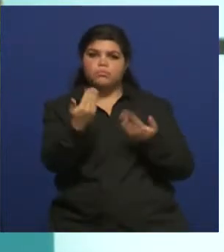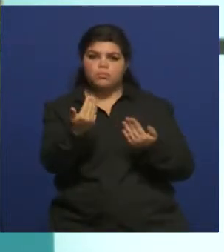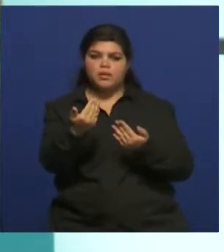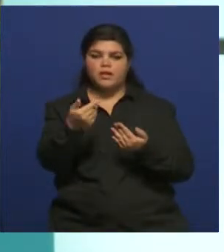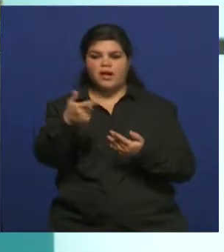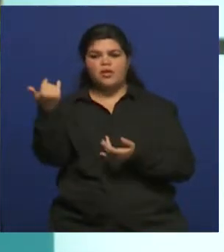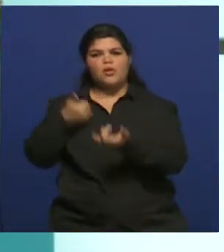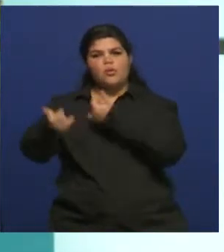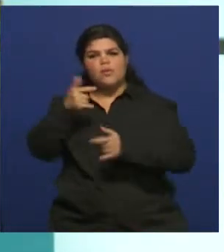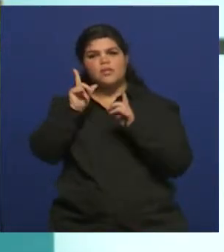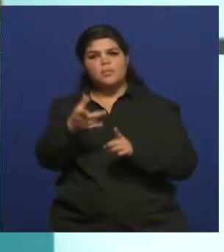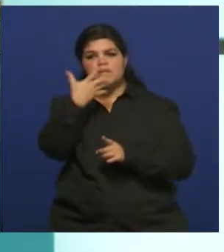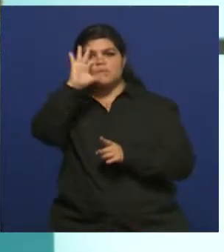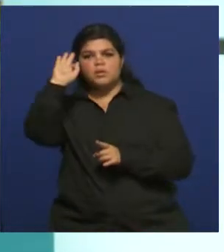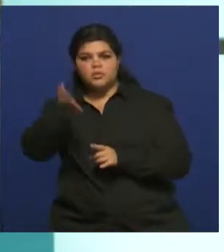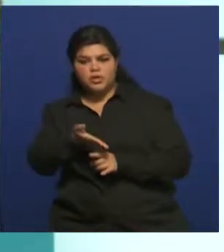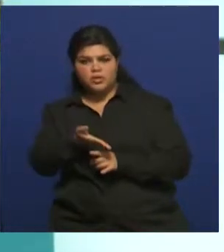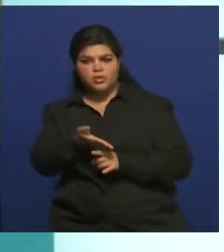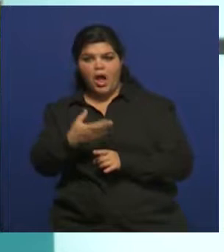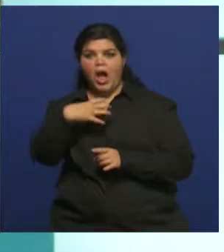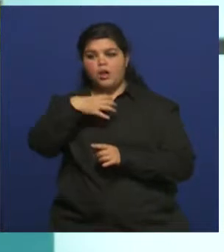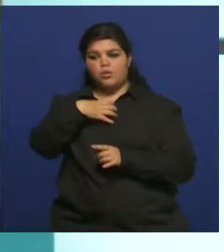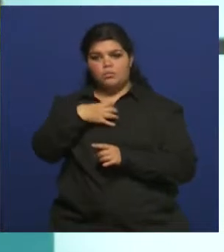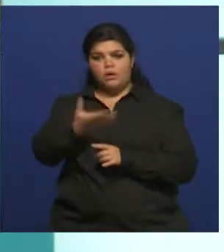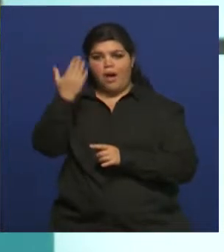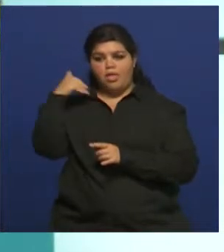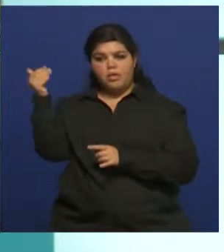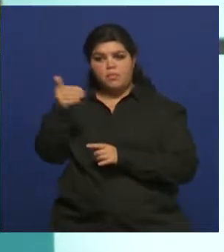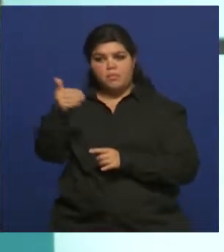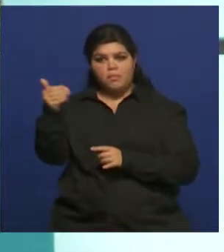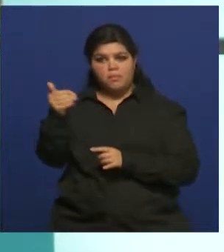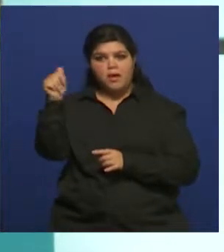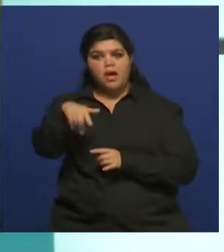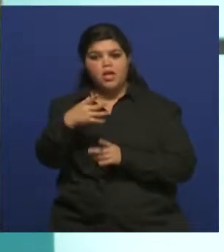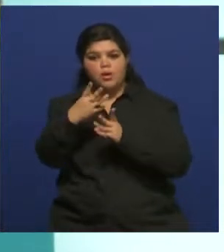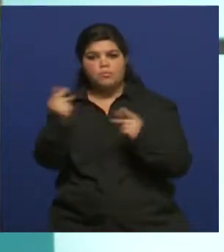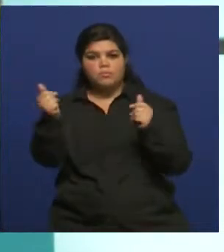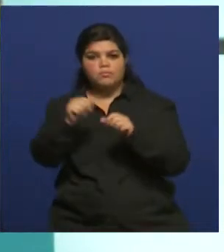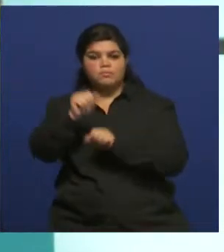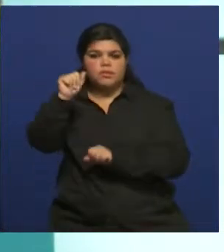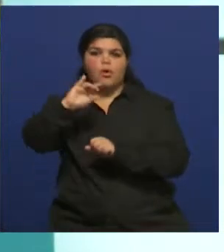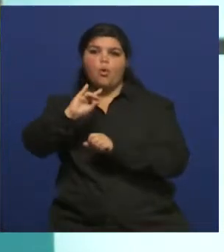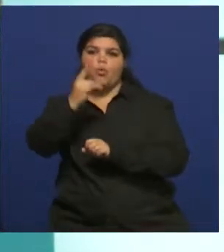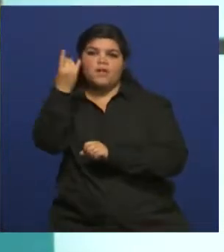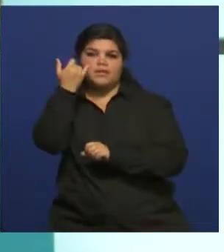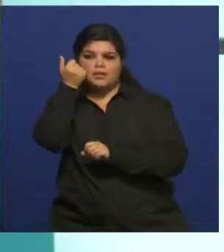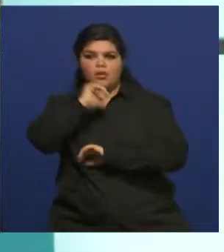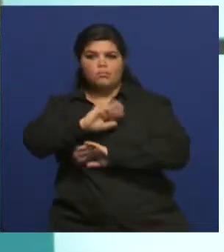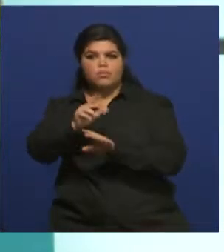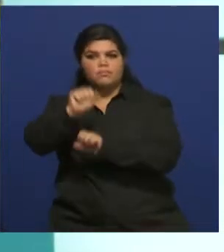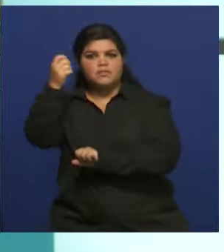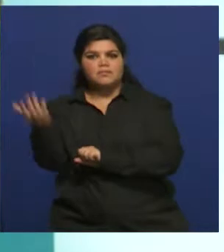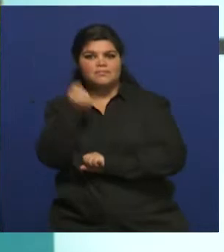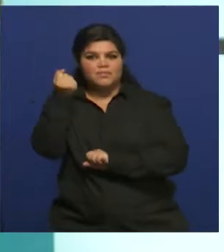50% de los chicos que han asistido a la fundación han terminado un estudio universitario. Así que eso es muy importante